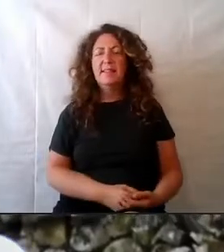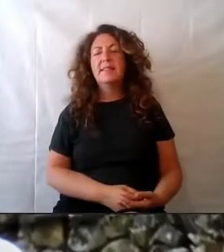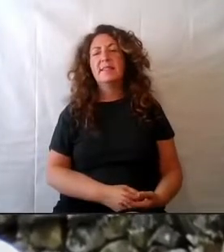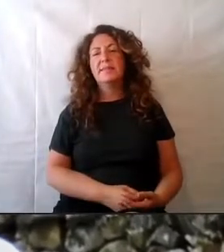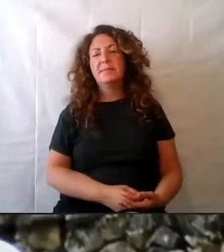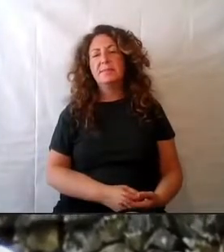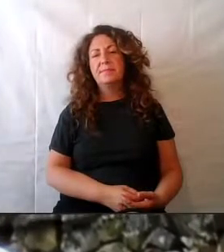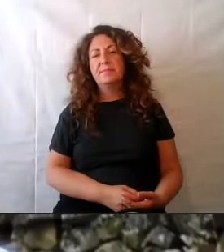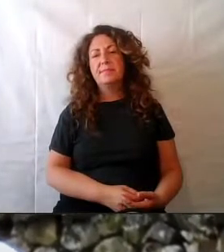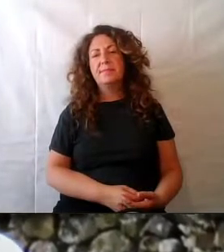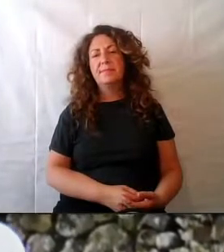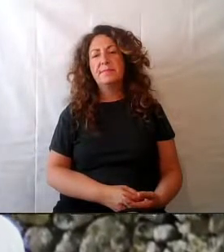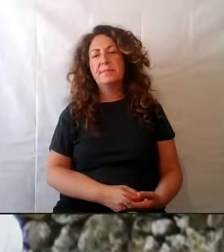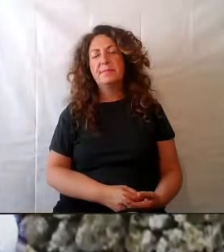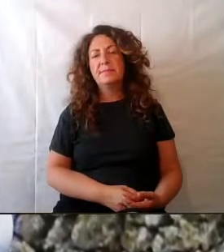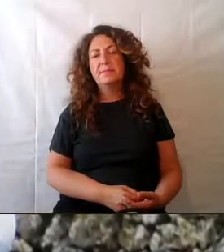y